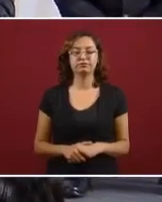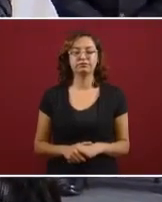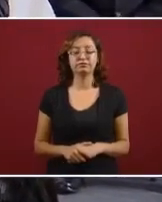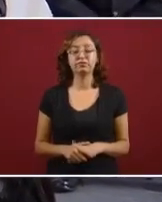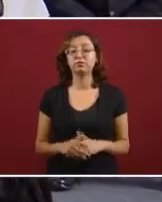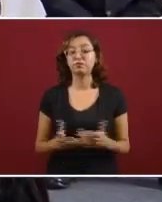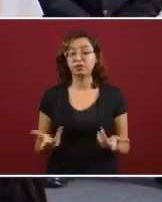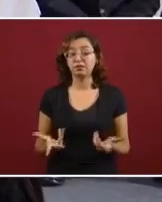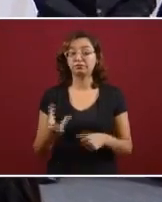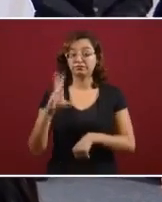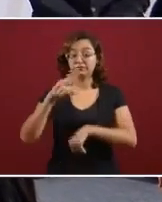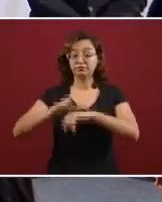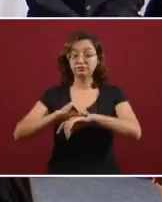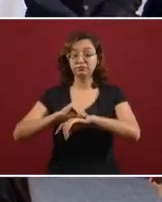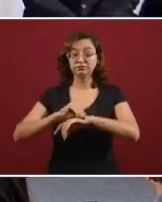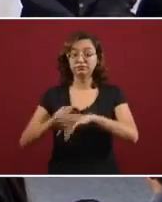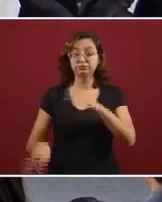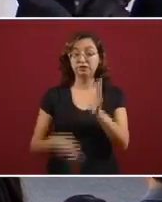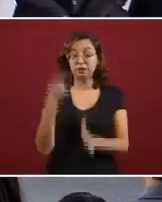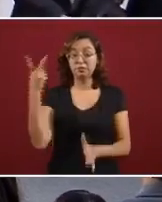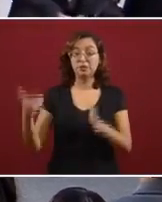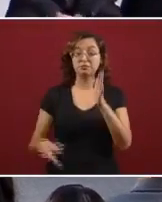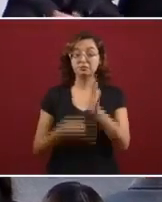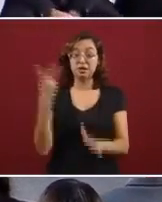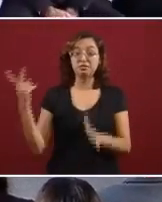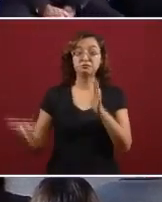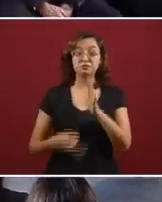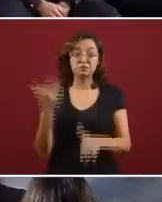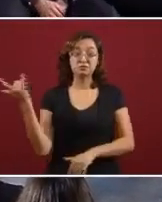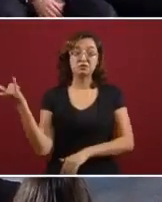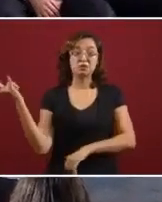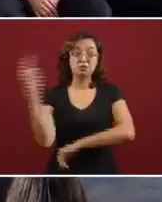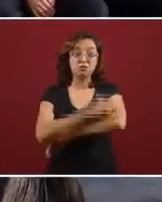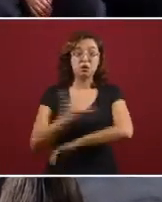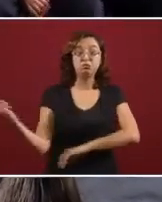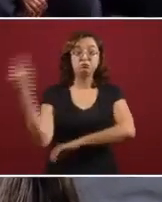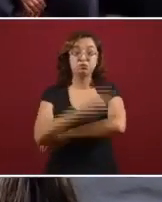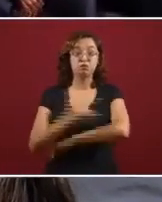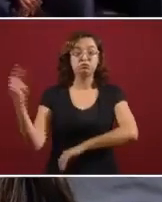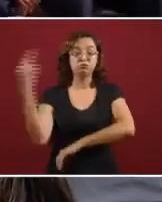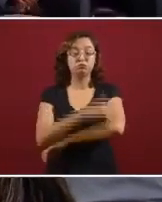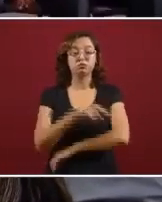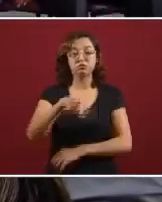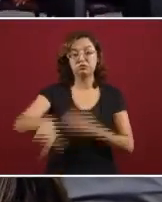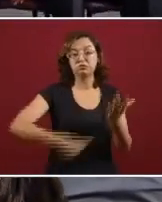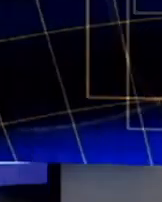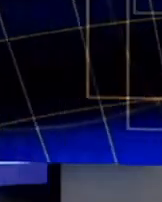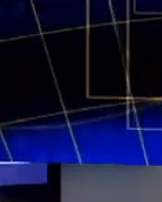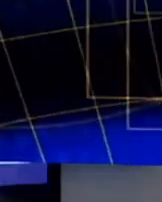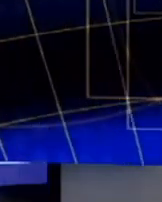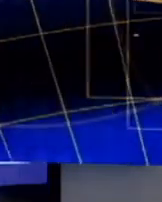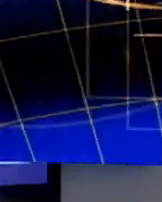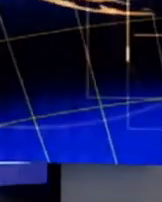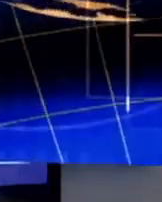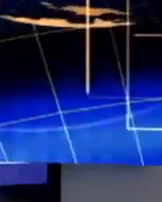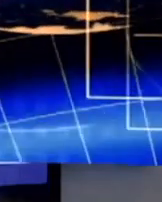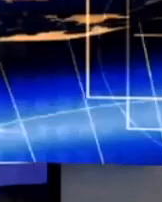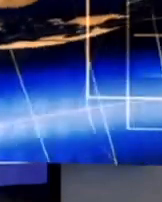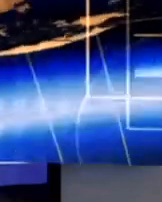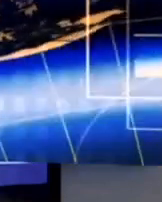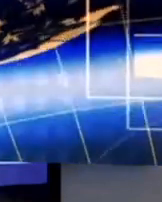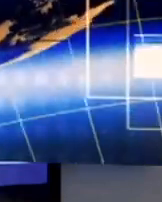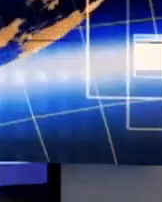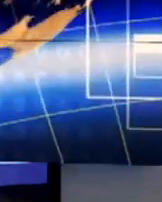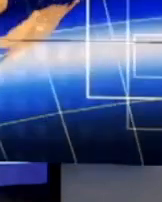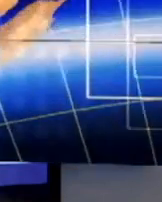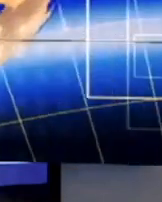extras que sigan saturando el actual aeropuerto. ¡Ah, caray! Ya los voy